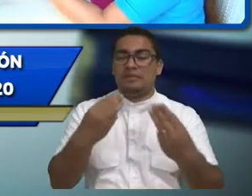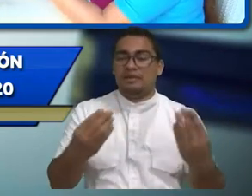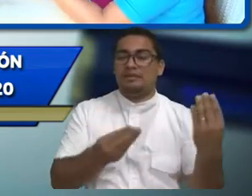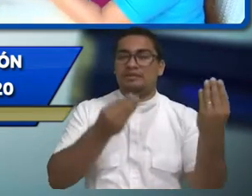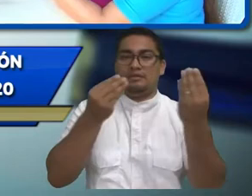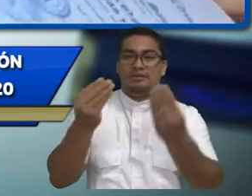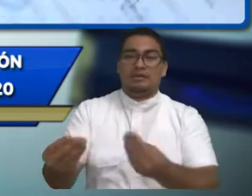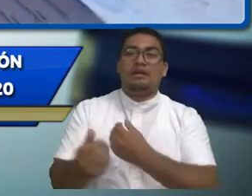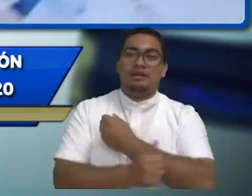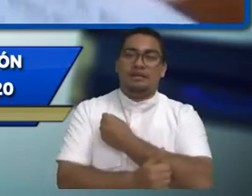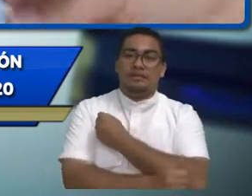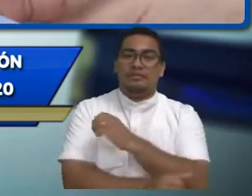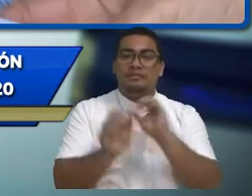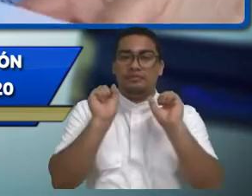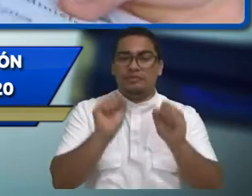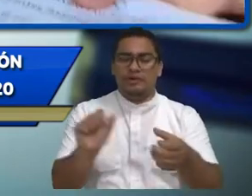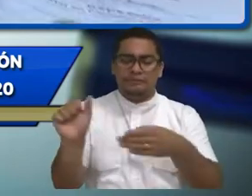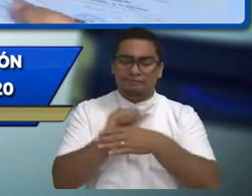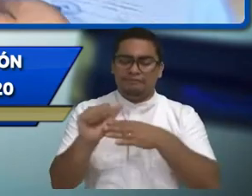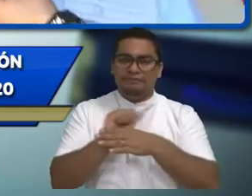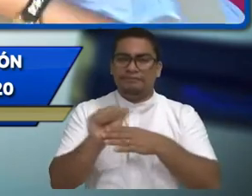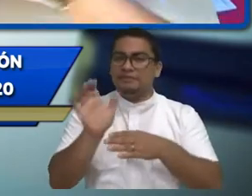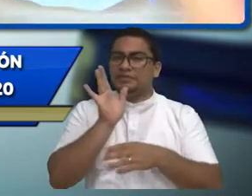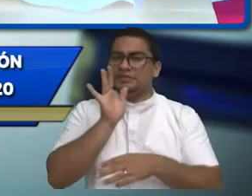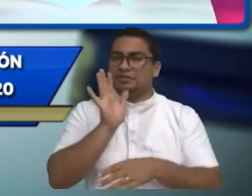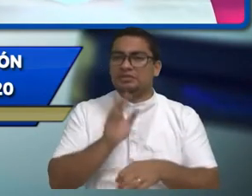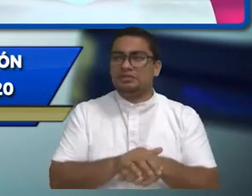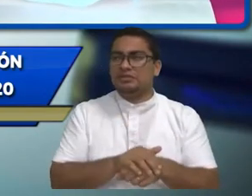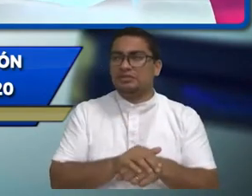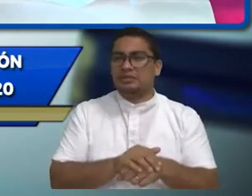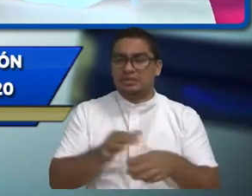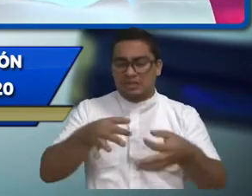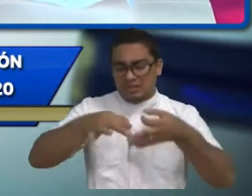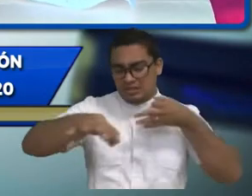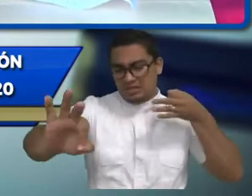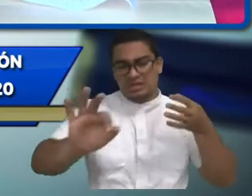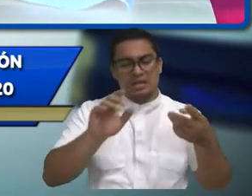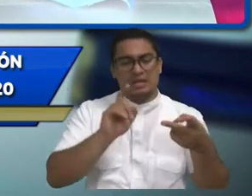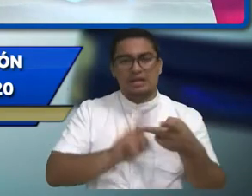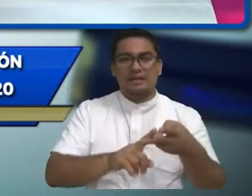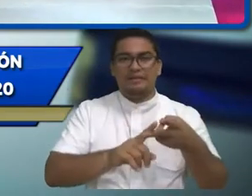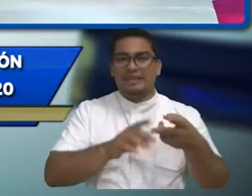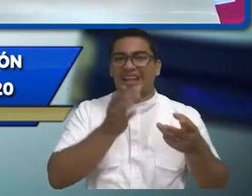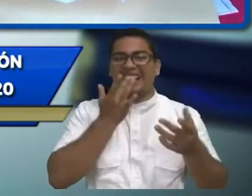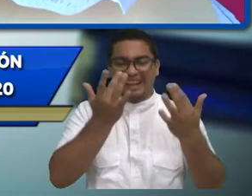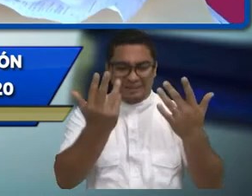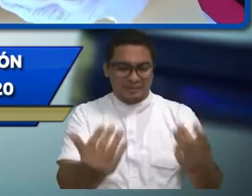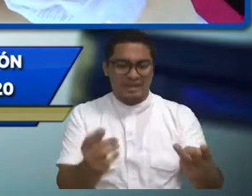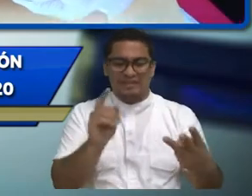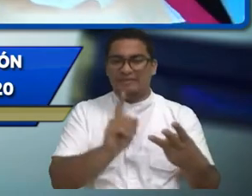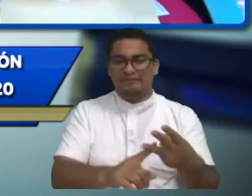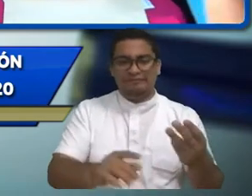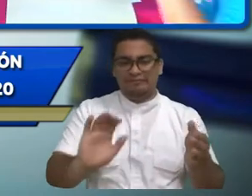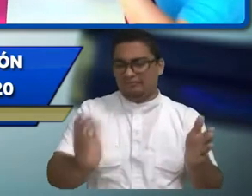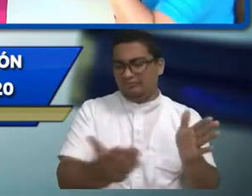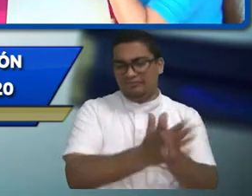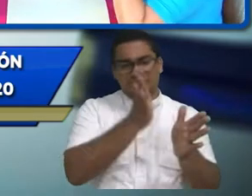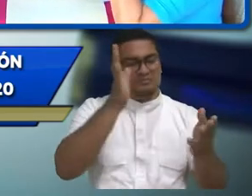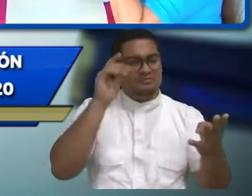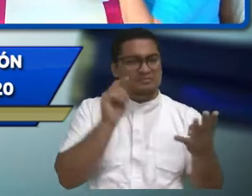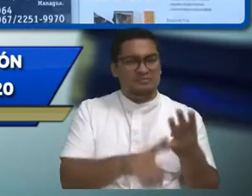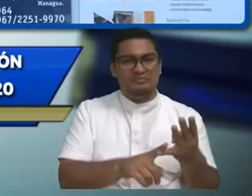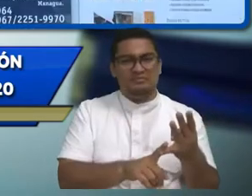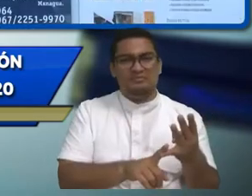costoso para que elche valor a su práctica llámese tela llámese de material ferretero llámese material de construcción llámese de